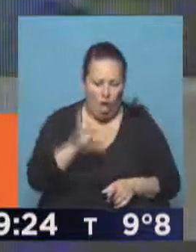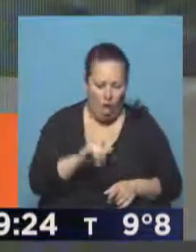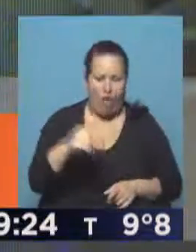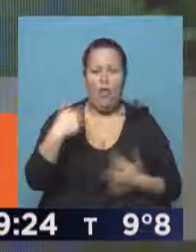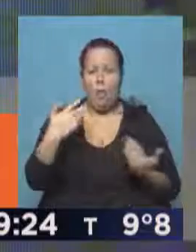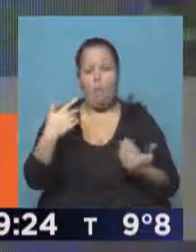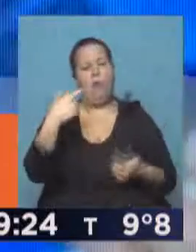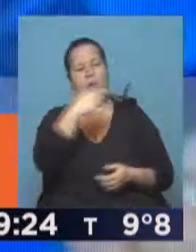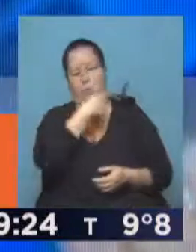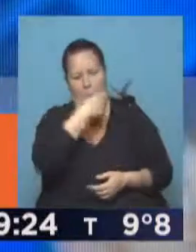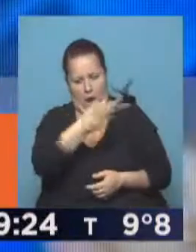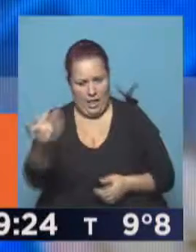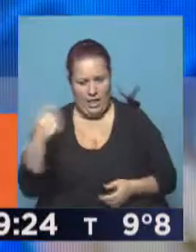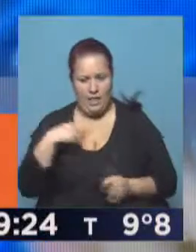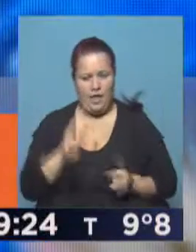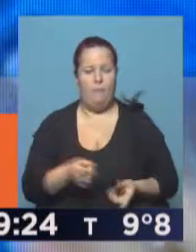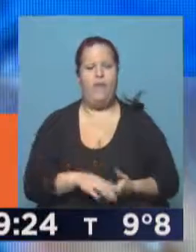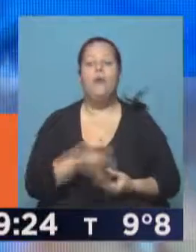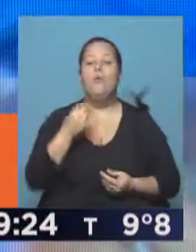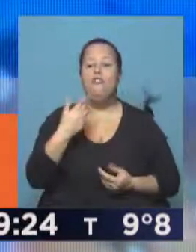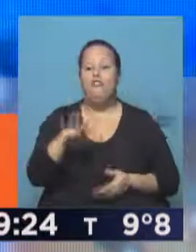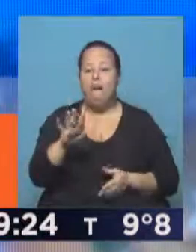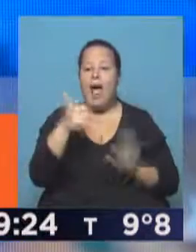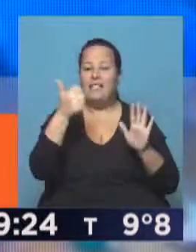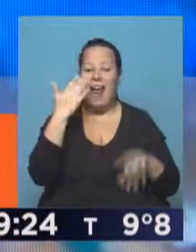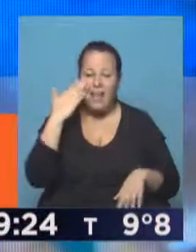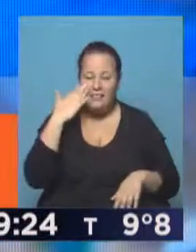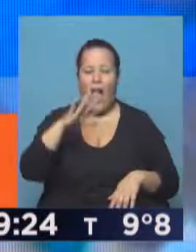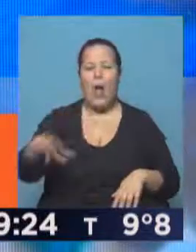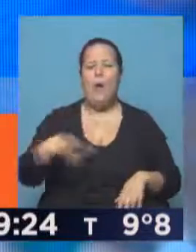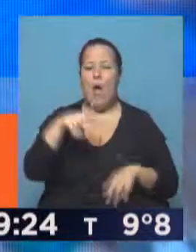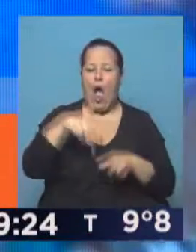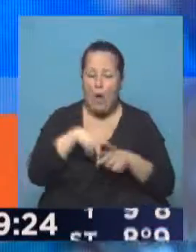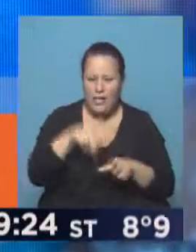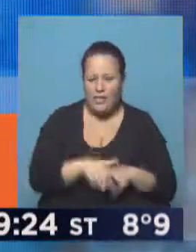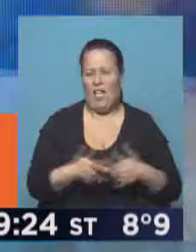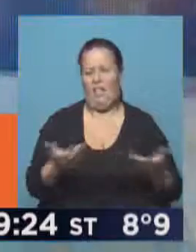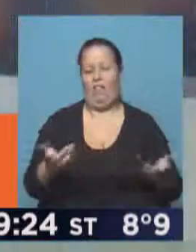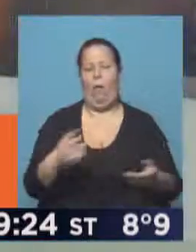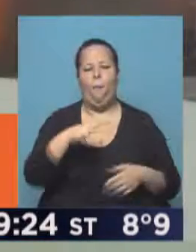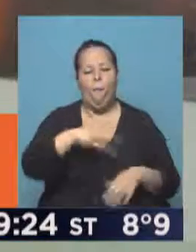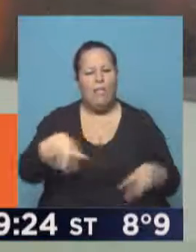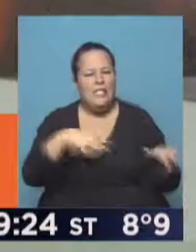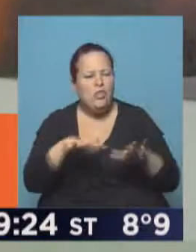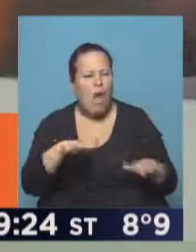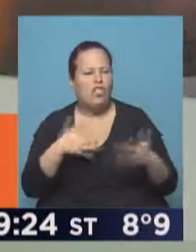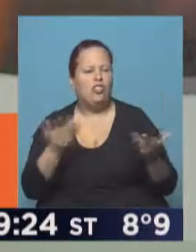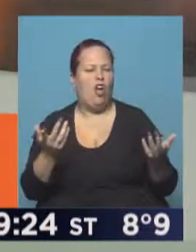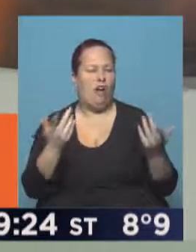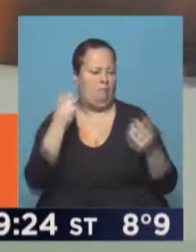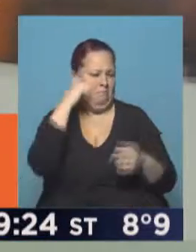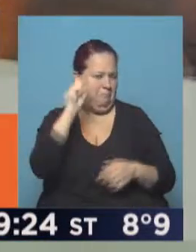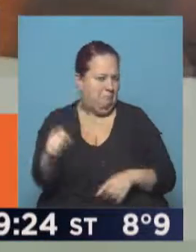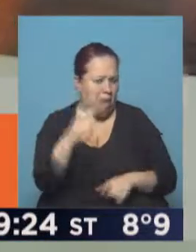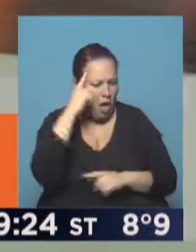puede pasar a cualquiera. Porque esto fue a las 6 de la tarde en el barrio de Caballito, en una situación absolutamente